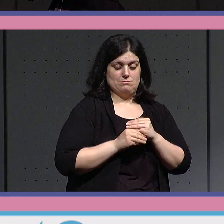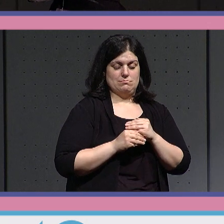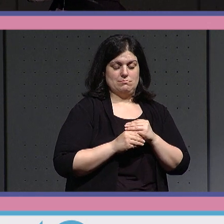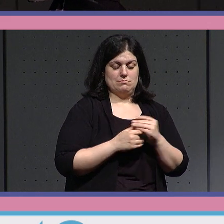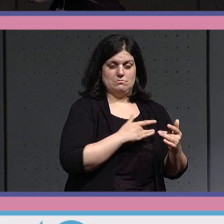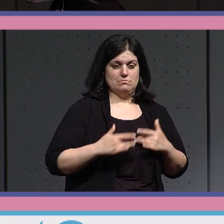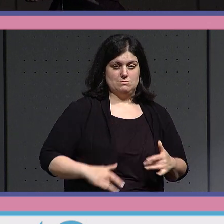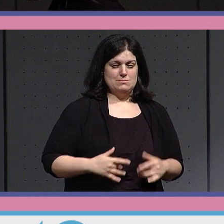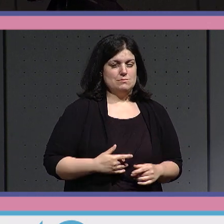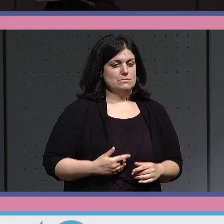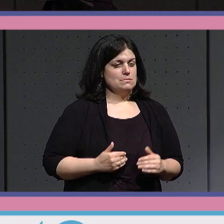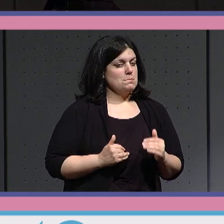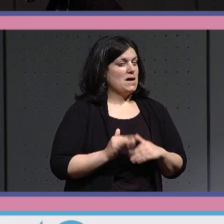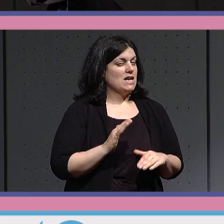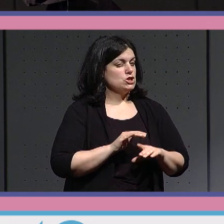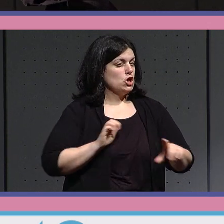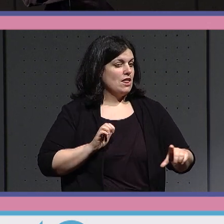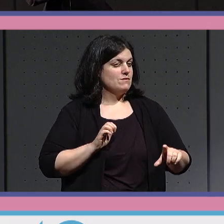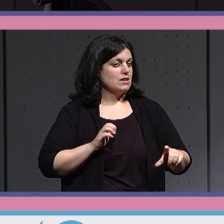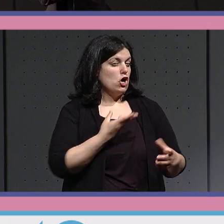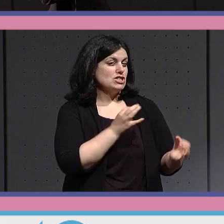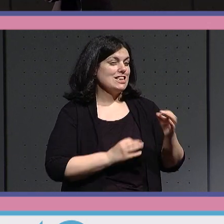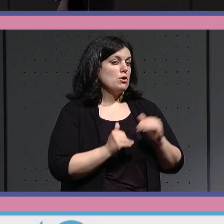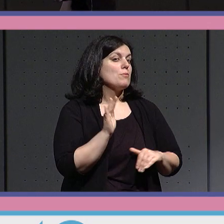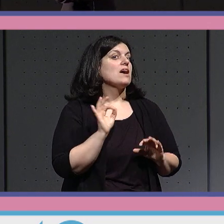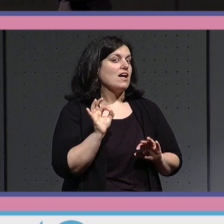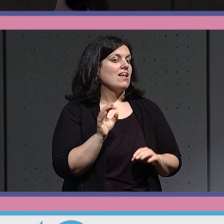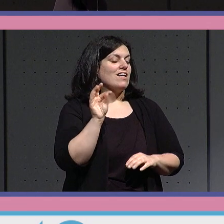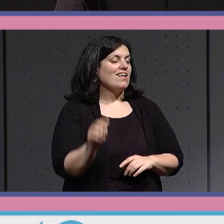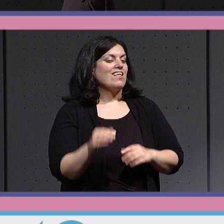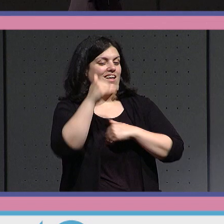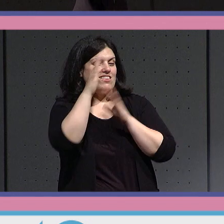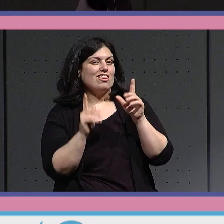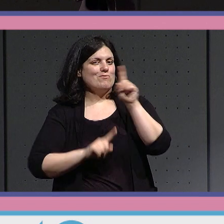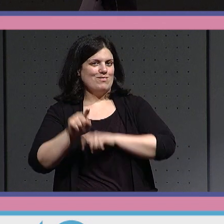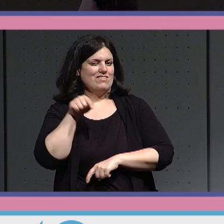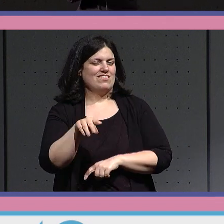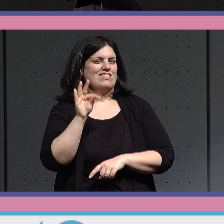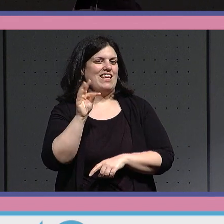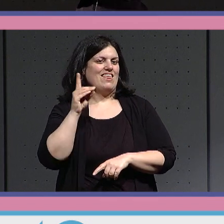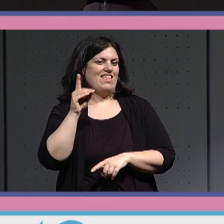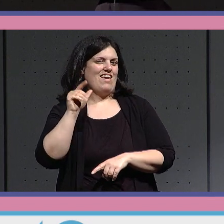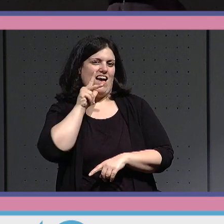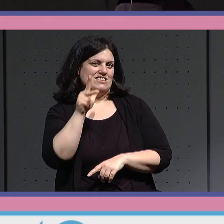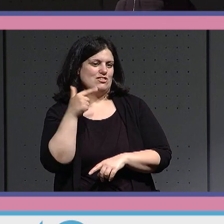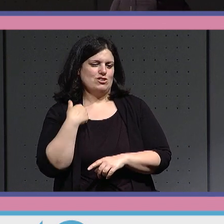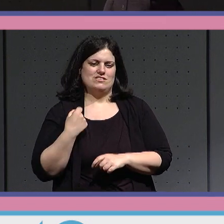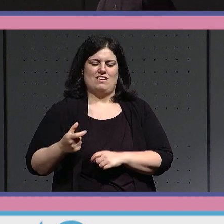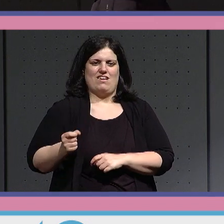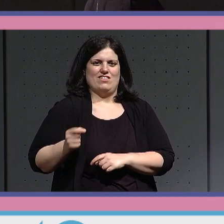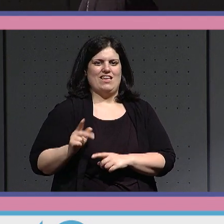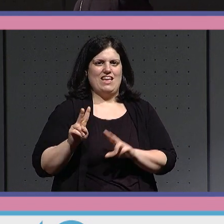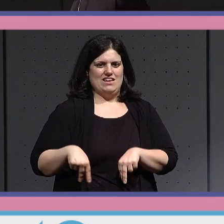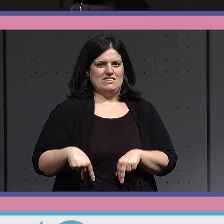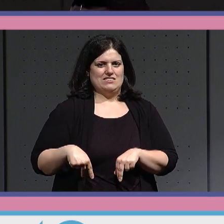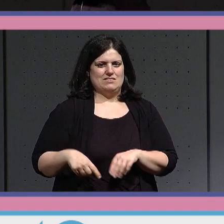veces, más del 80%, uno de ellos es TDAH. O sea que fijaos si es frecuente la aparición del TDAH.